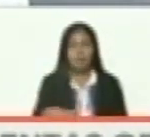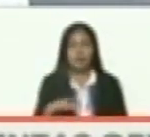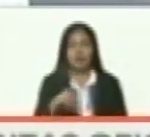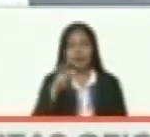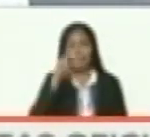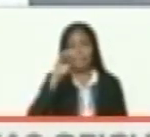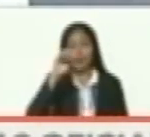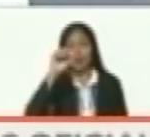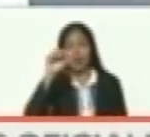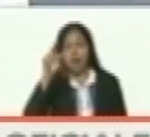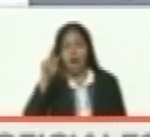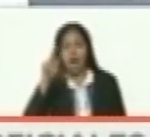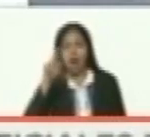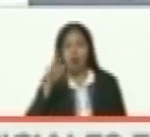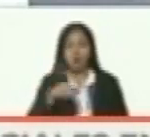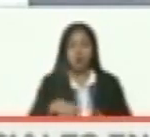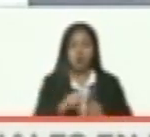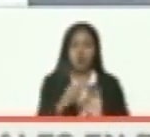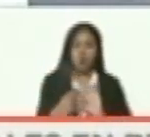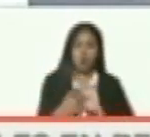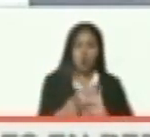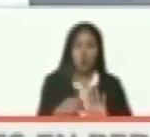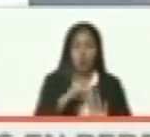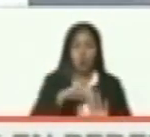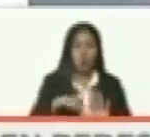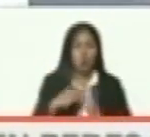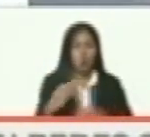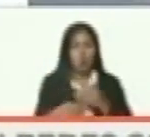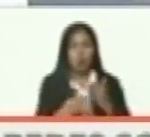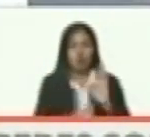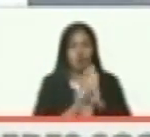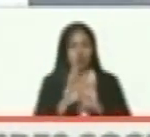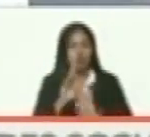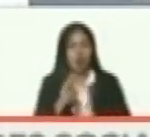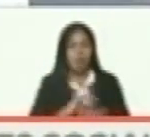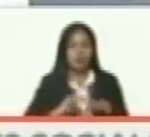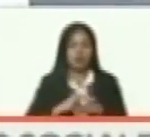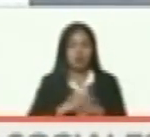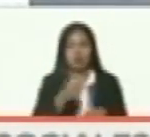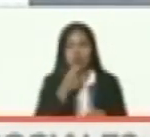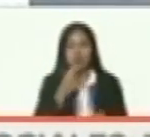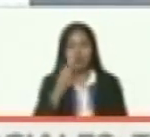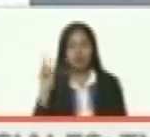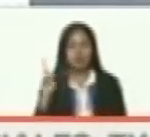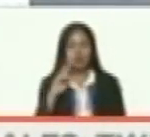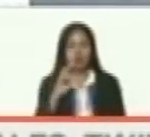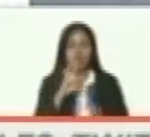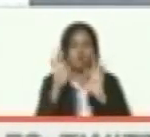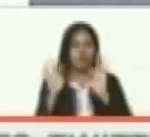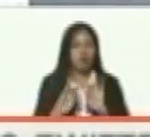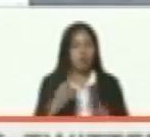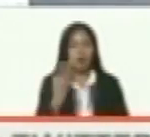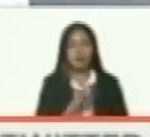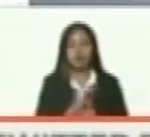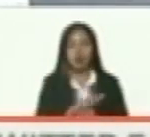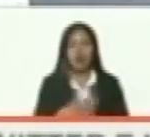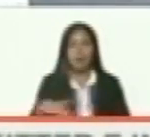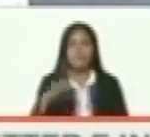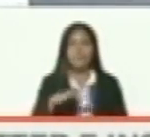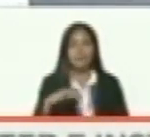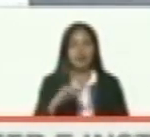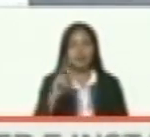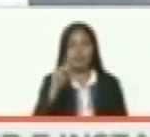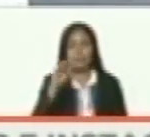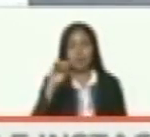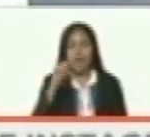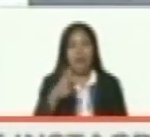Piar y nos van a mostrar cómo avanza la misión Venezuela Bella en Maturín, en la Plaza Piar. ¿Estamos